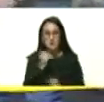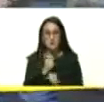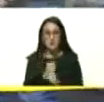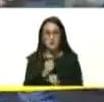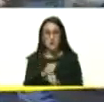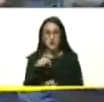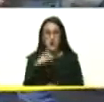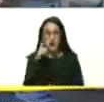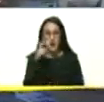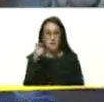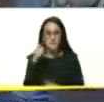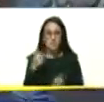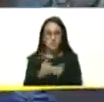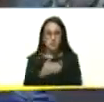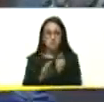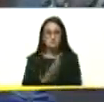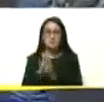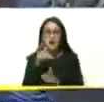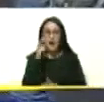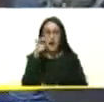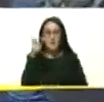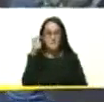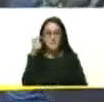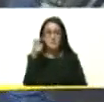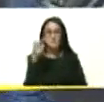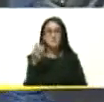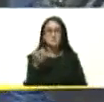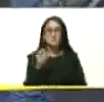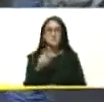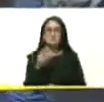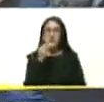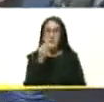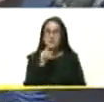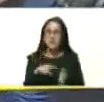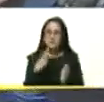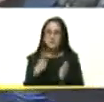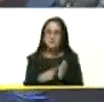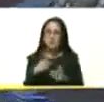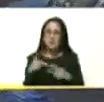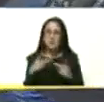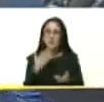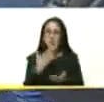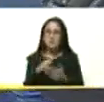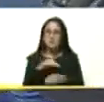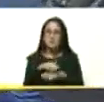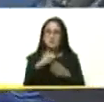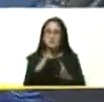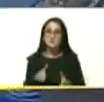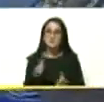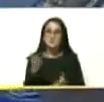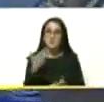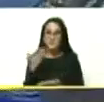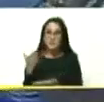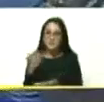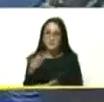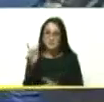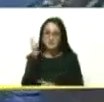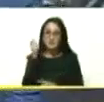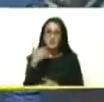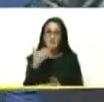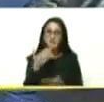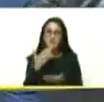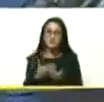el campo, apostamos al crecimiento del campo, al bienestar integral de nuestra producción local. Gracias al ministro Castro Soteldo, gracias a usted, a su